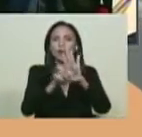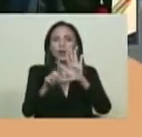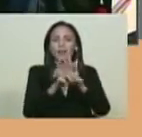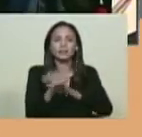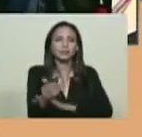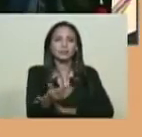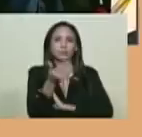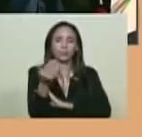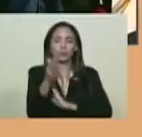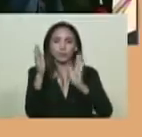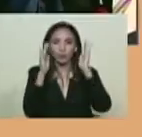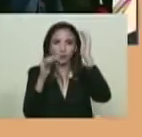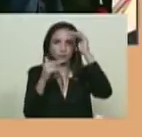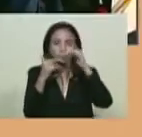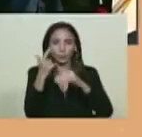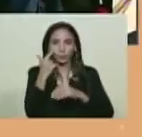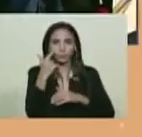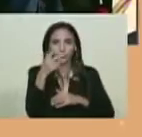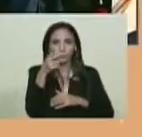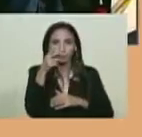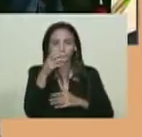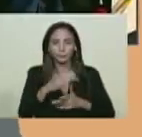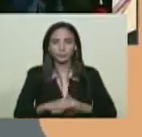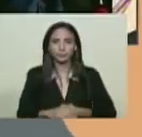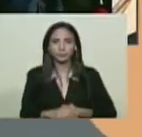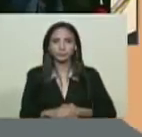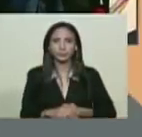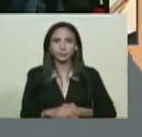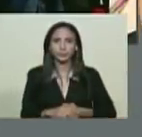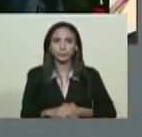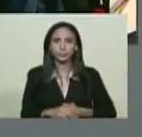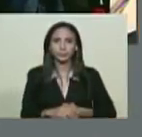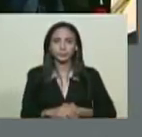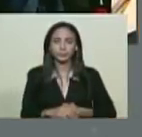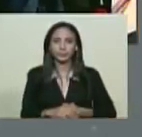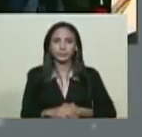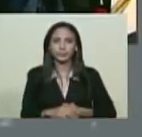vital. Atención, Javier, escúchame. Anastasia.